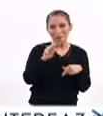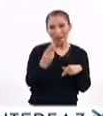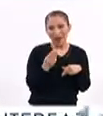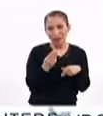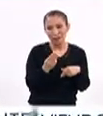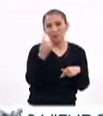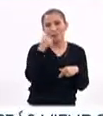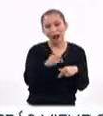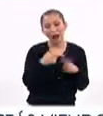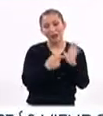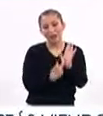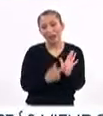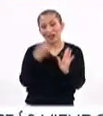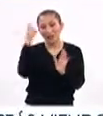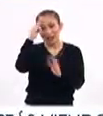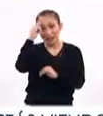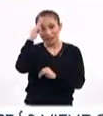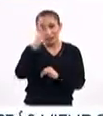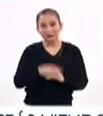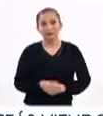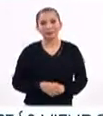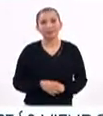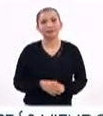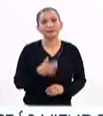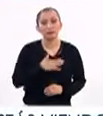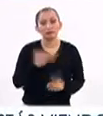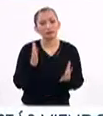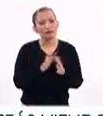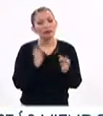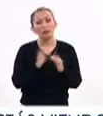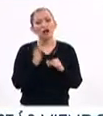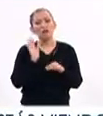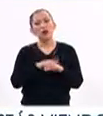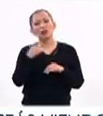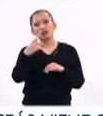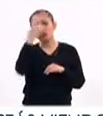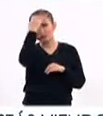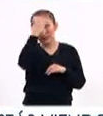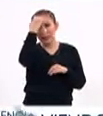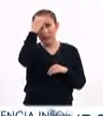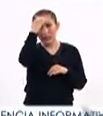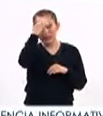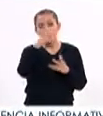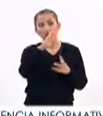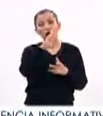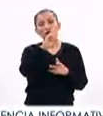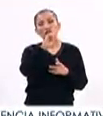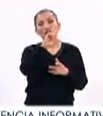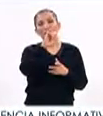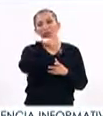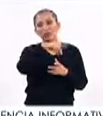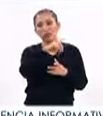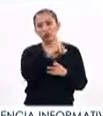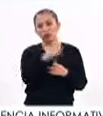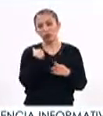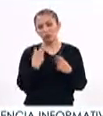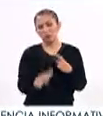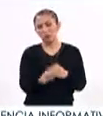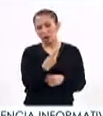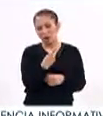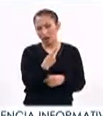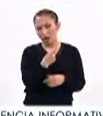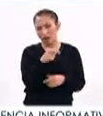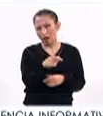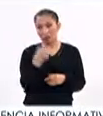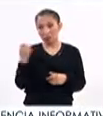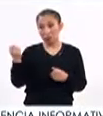mayo para presentarse en Bellas Artes. Y bueno, nos está contando un poco además de su experiencia. Rolando, yo quisiera preguntarte algo que